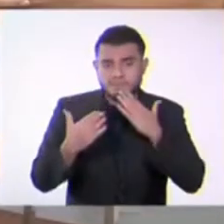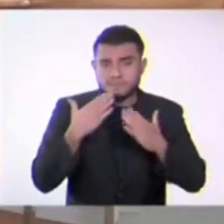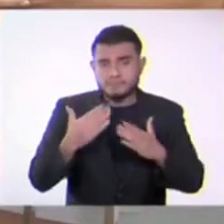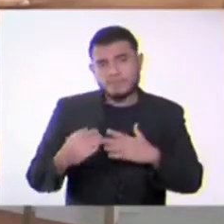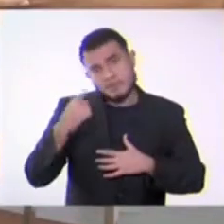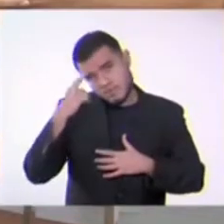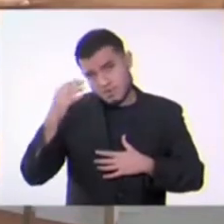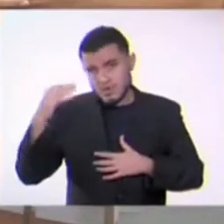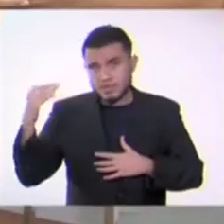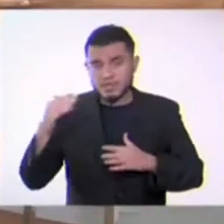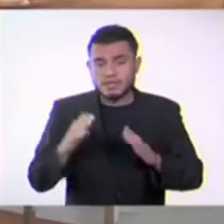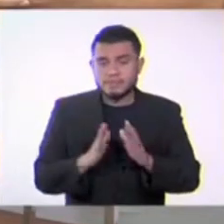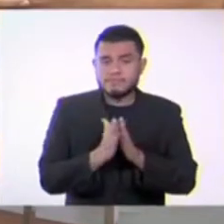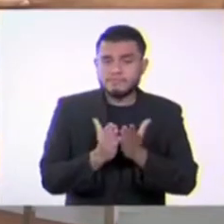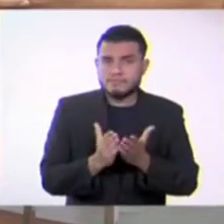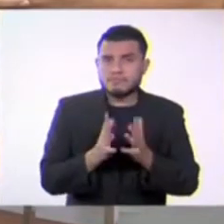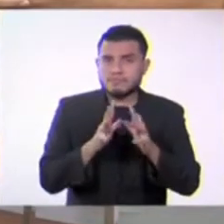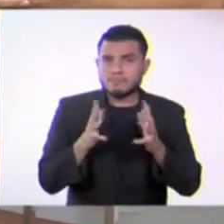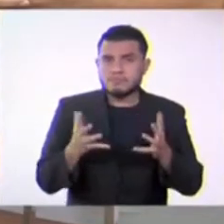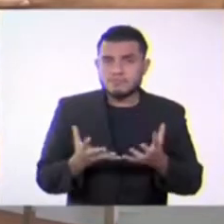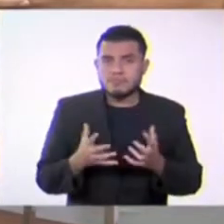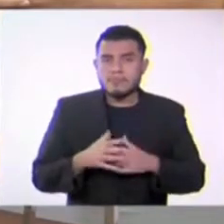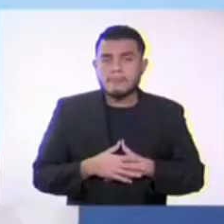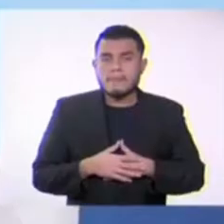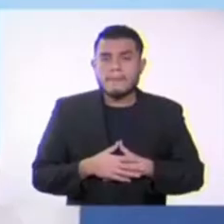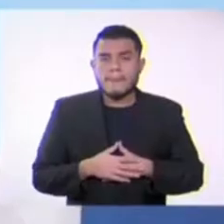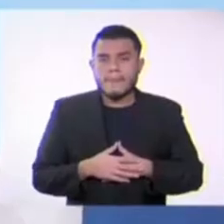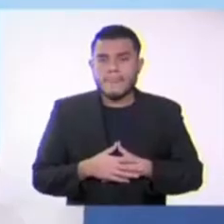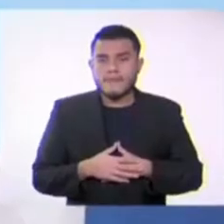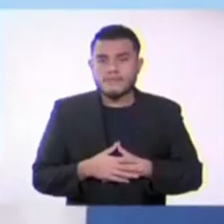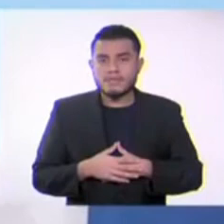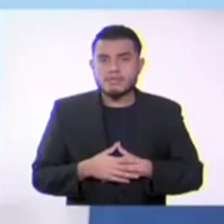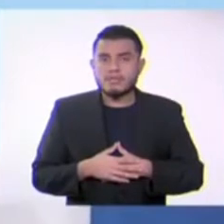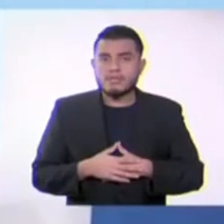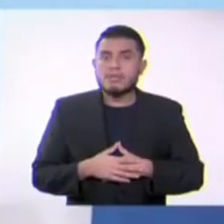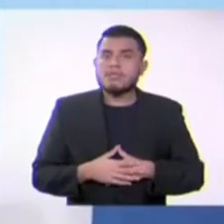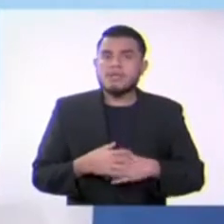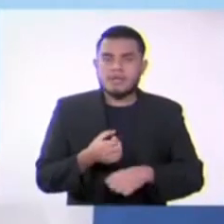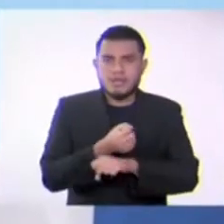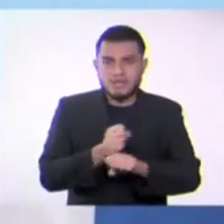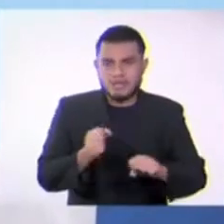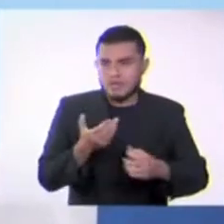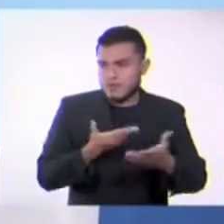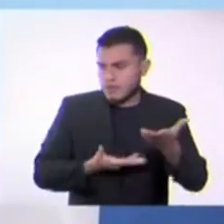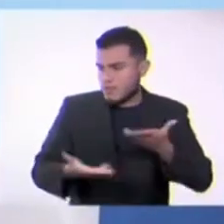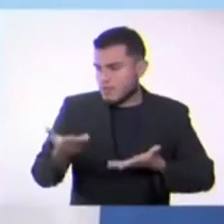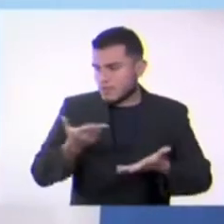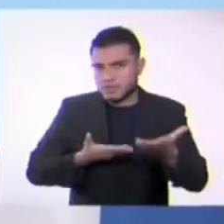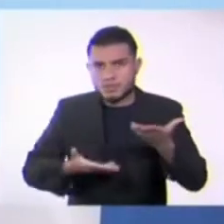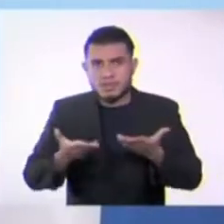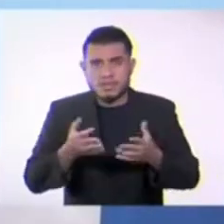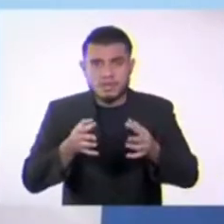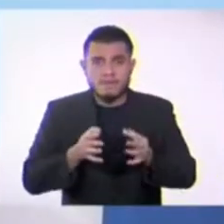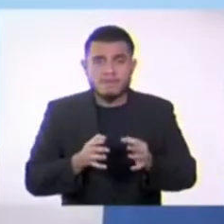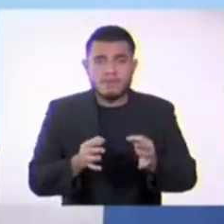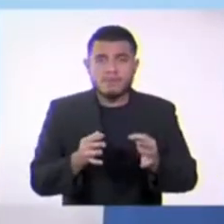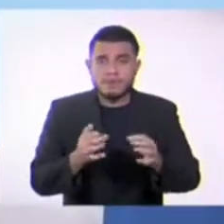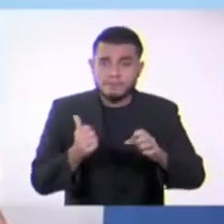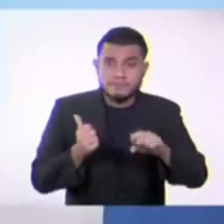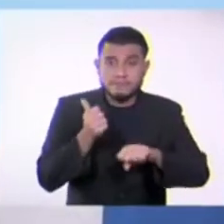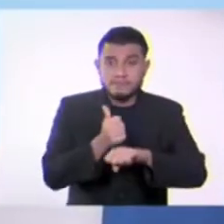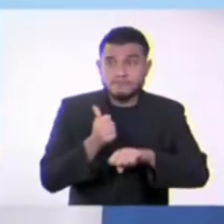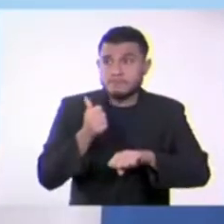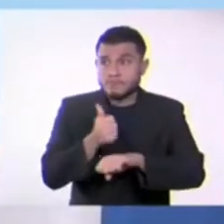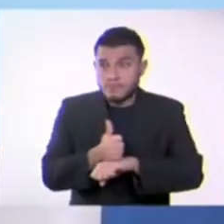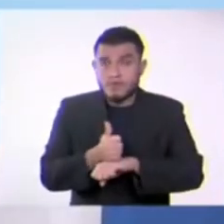internacional, Candy. Sí, a través del libre comercio y la forma en la que se establecen tratados de